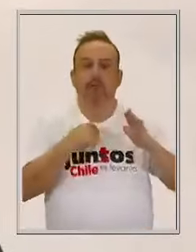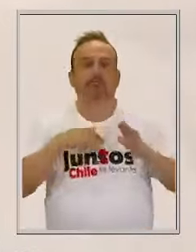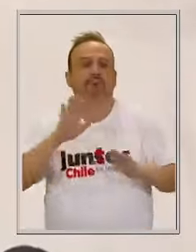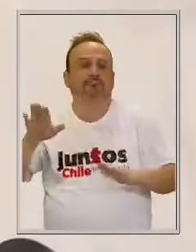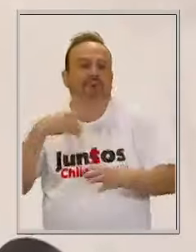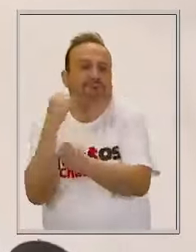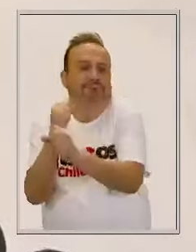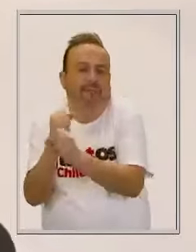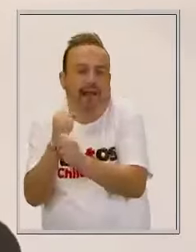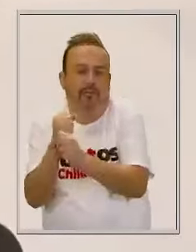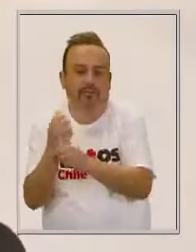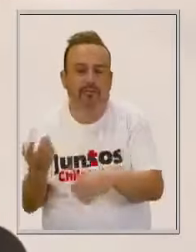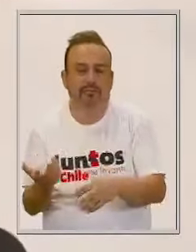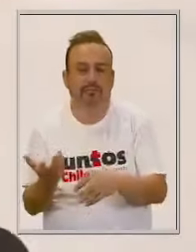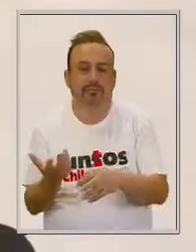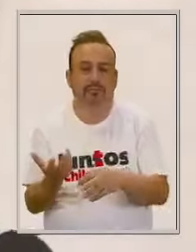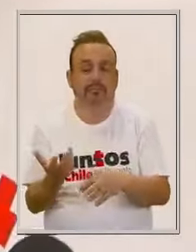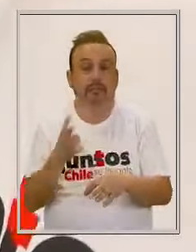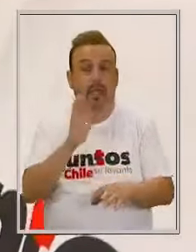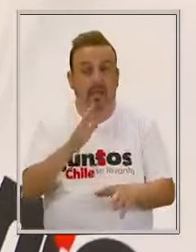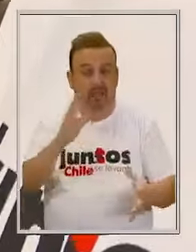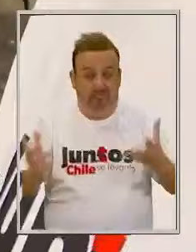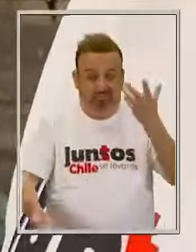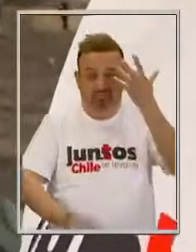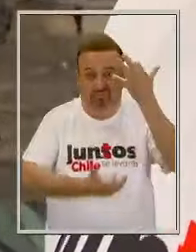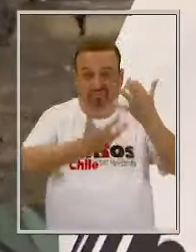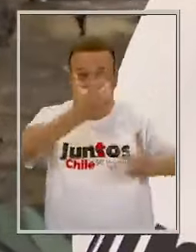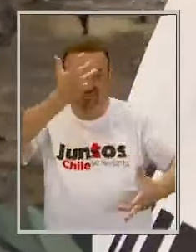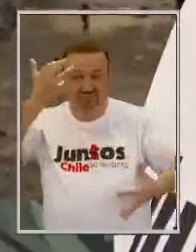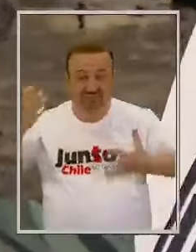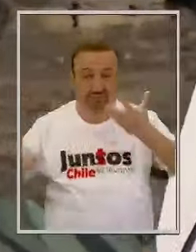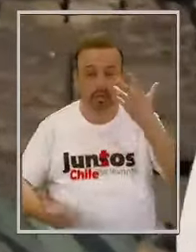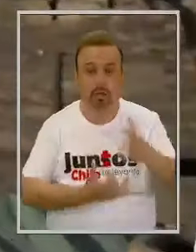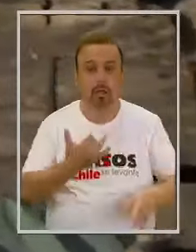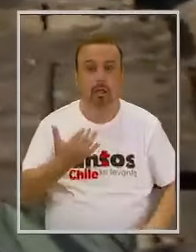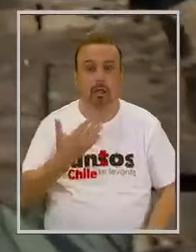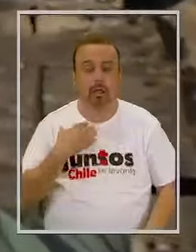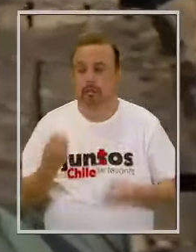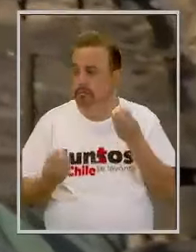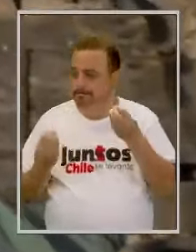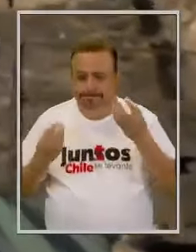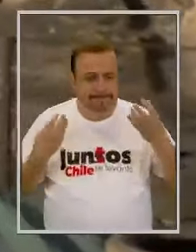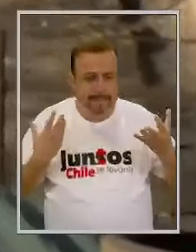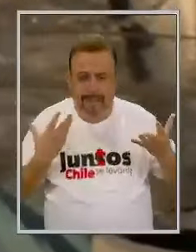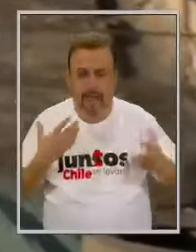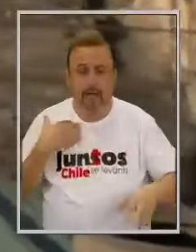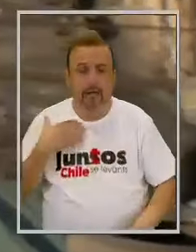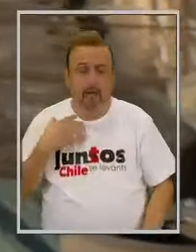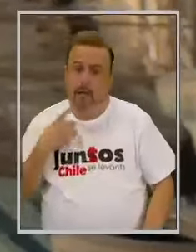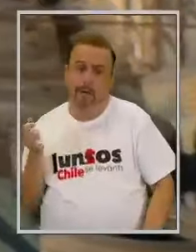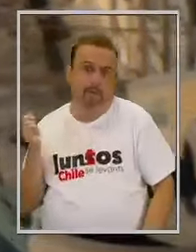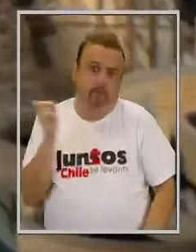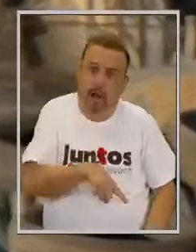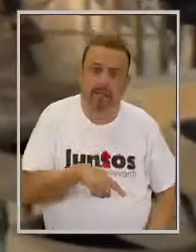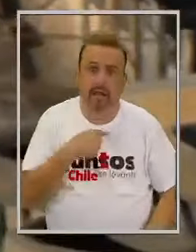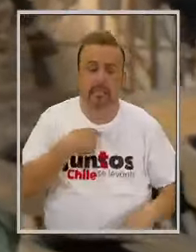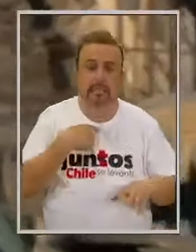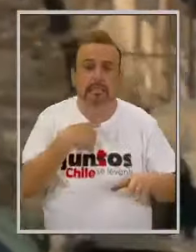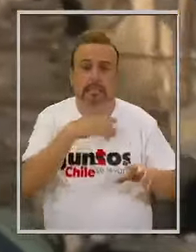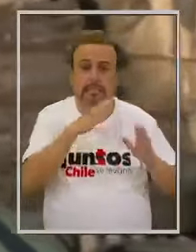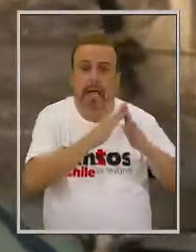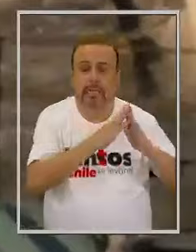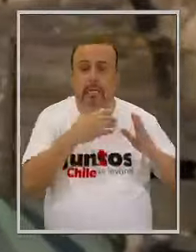trabajando. Momento del incendio, lo único que atiné es tratar de volver acá a la casa, pero no se podía